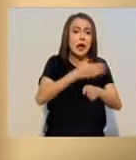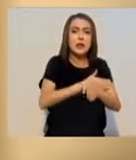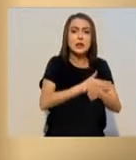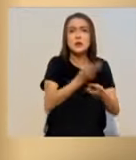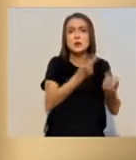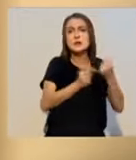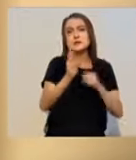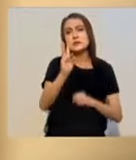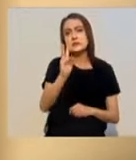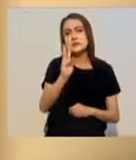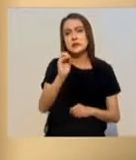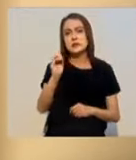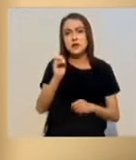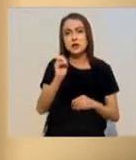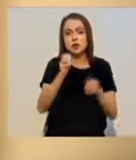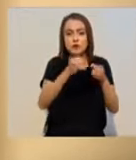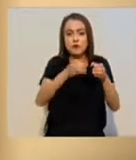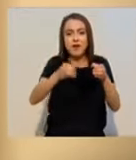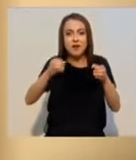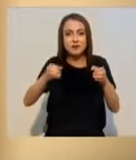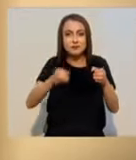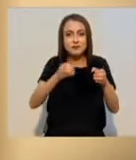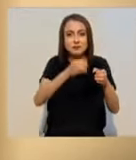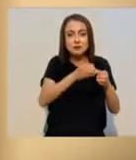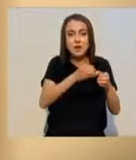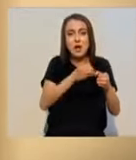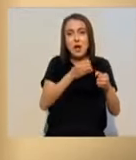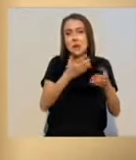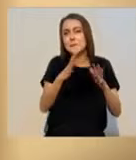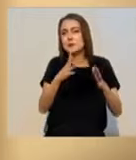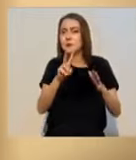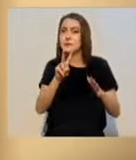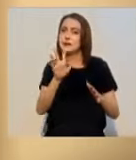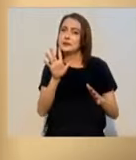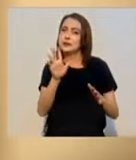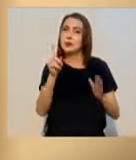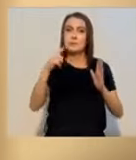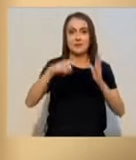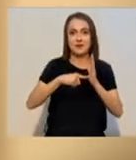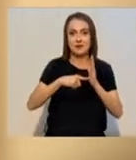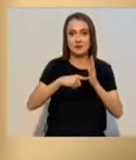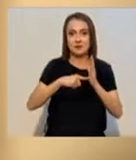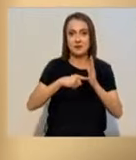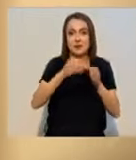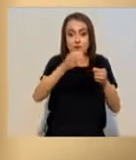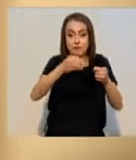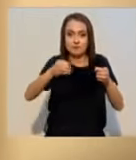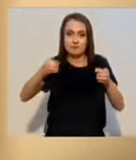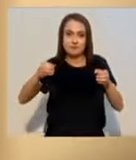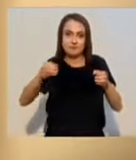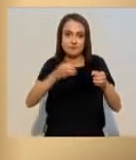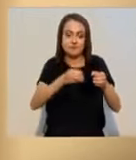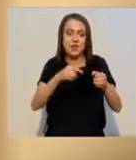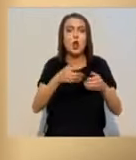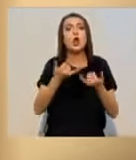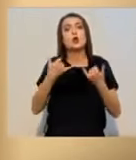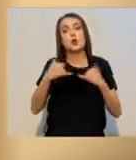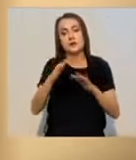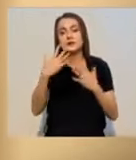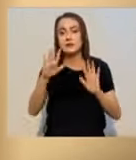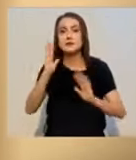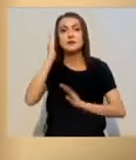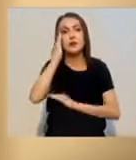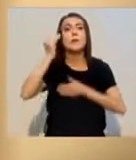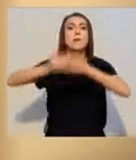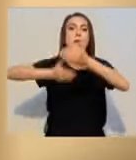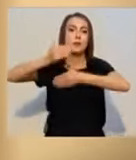de 600 frascos aproximadamente a cerca de 25.000 frascos. Todavía, como saben,